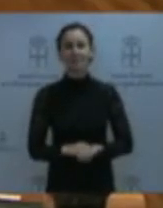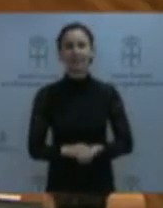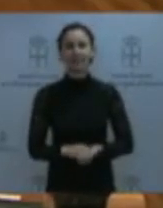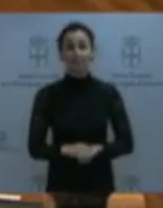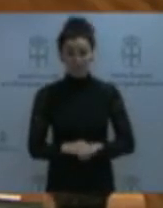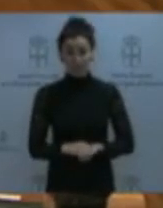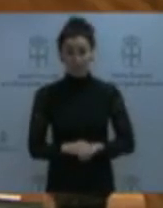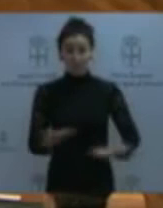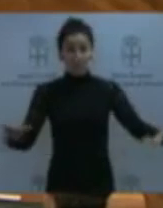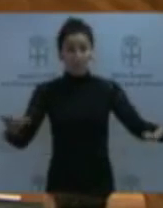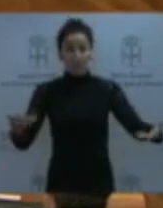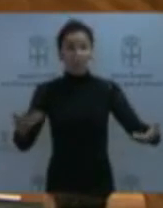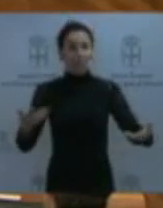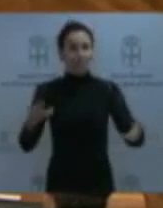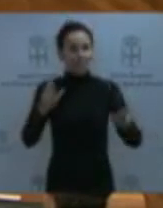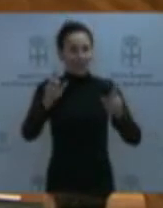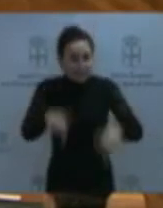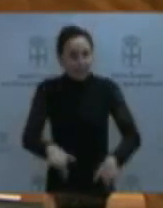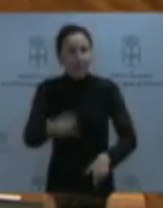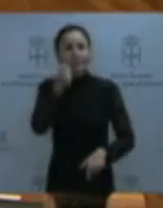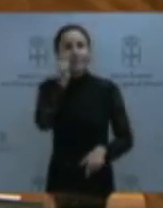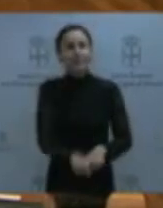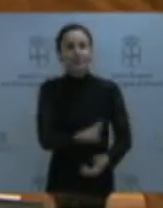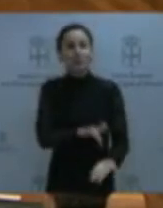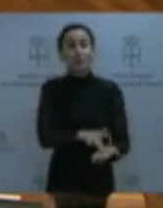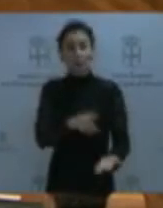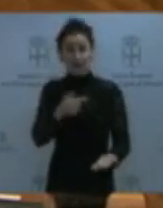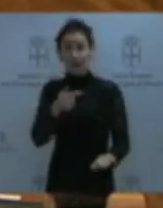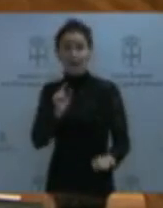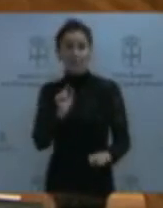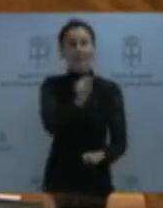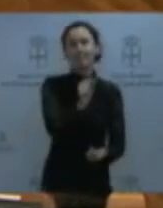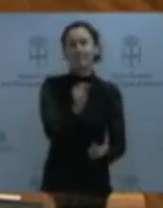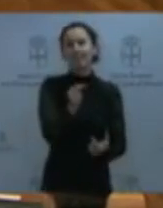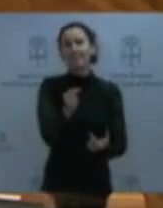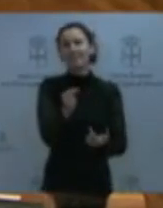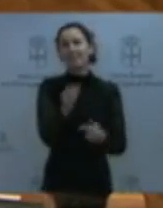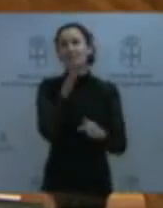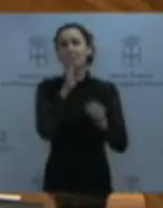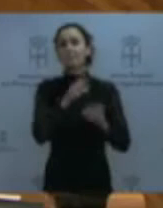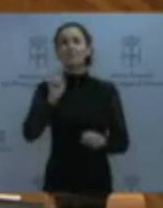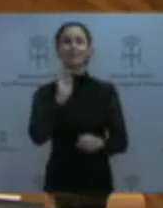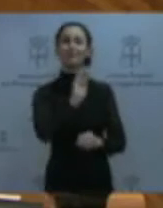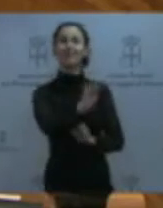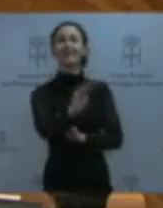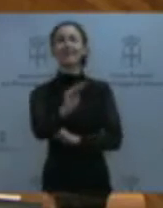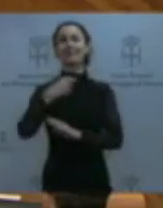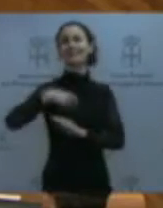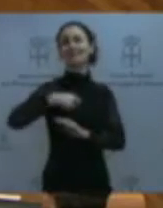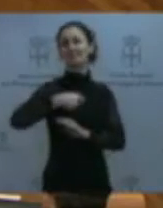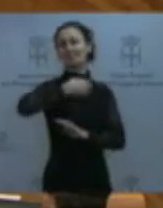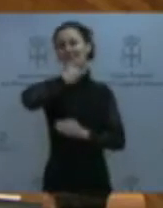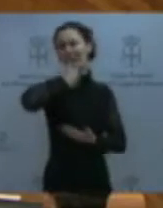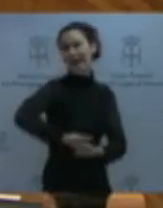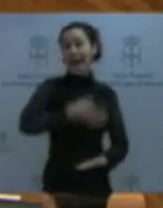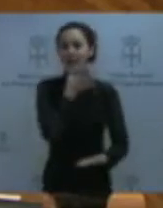Ve cómo es mucho mejor, señor Fernández, cuando tenemos derecho a la réplica, mucho más divertido con las preguntas al presidente B. Fíjese, aquí es donde vemos